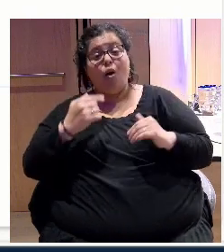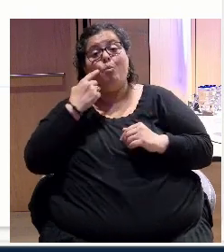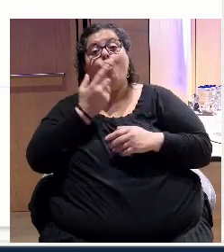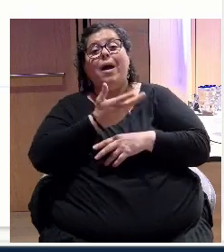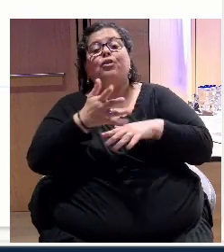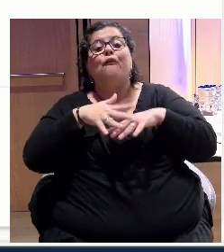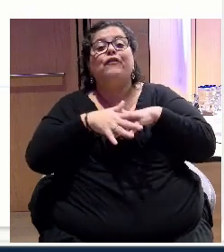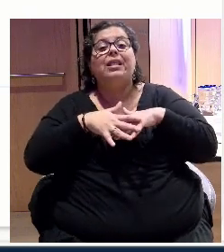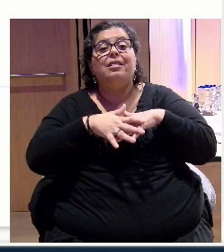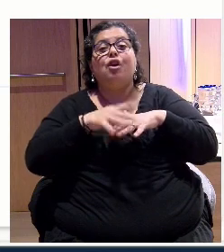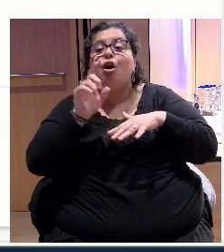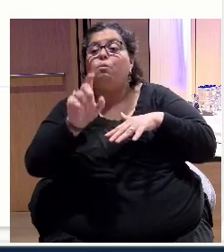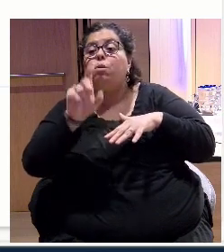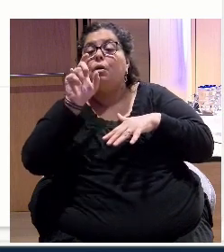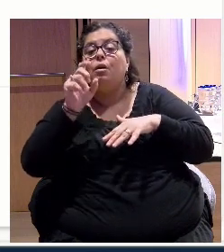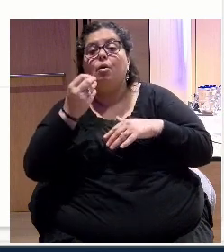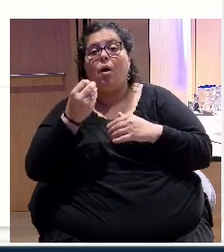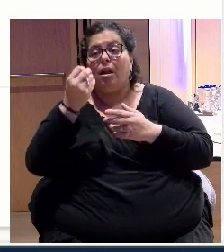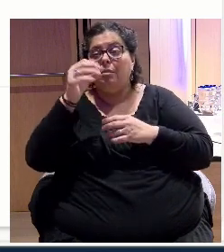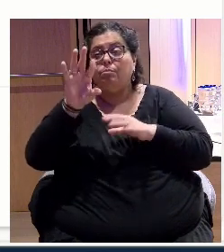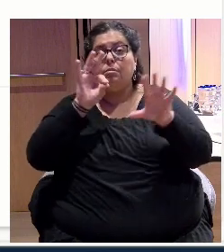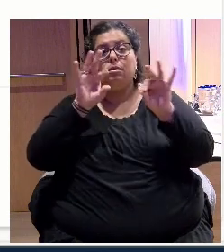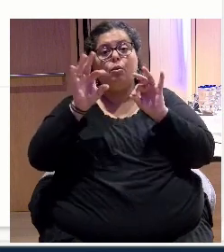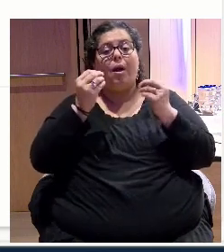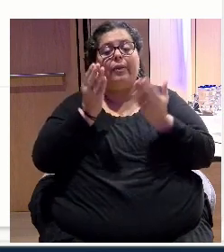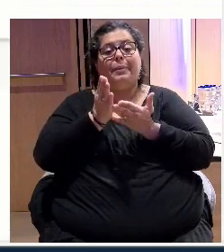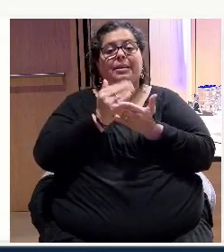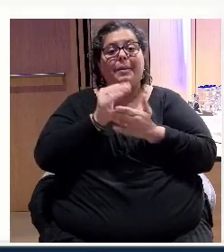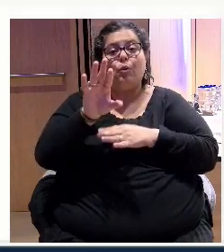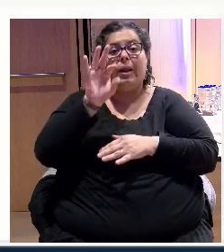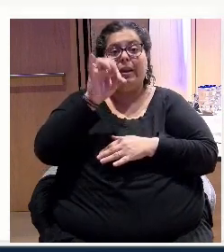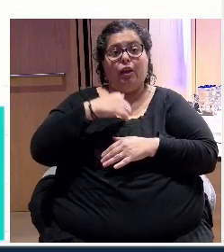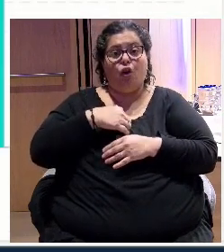todos los departamentos que yo quiera. En este